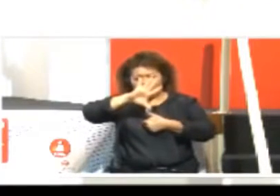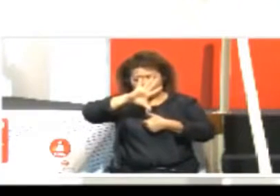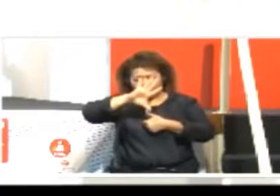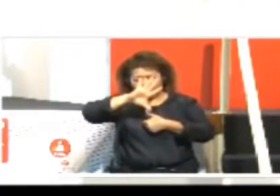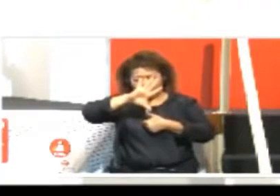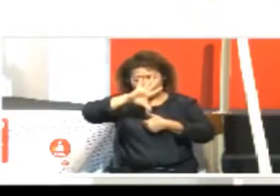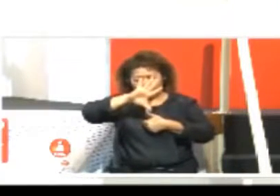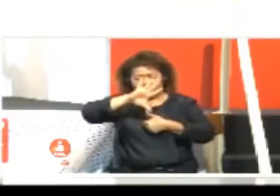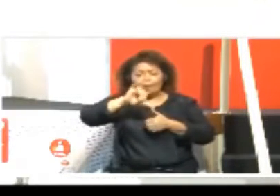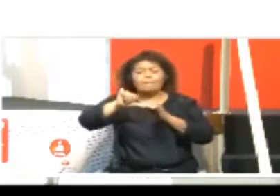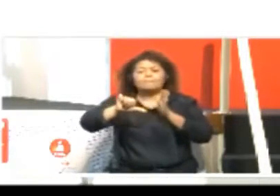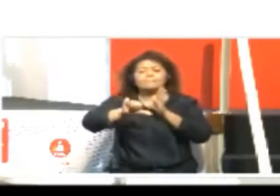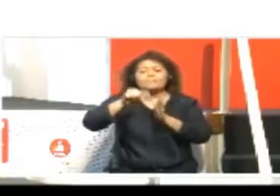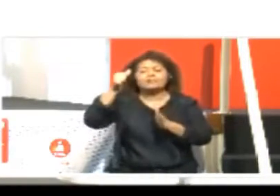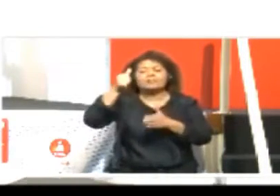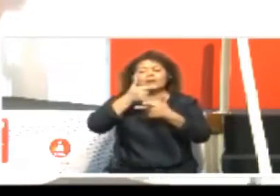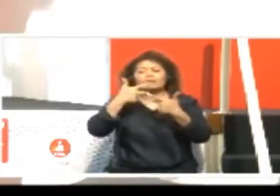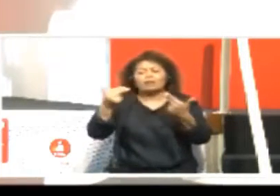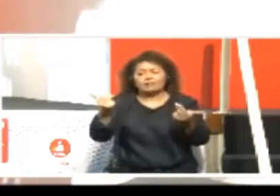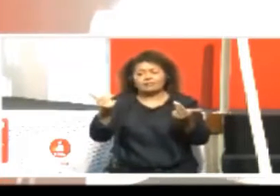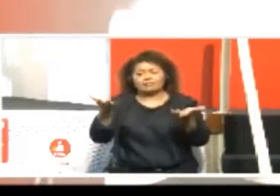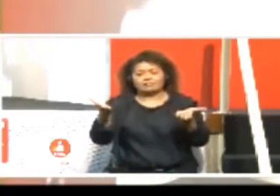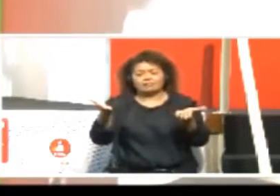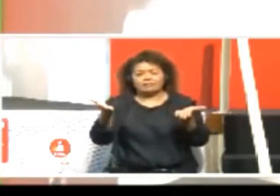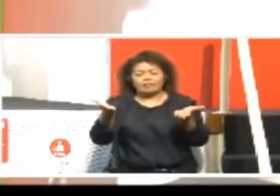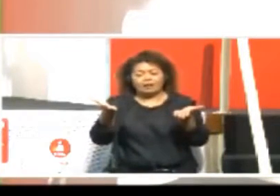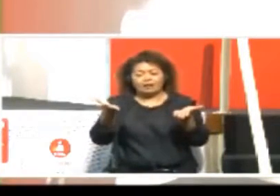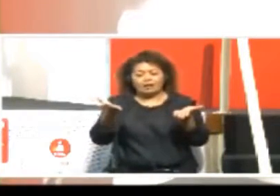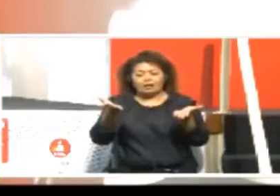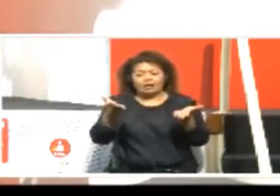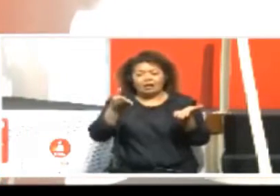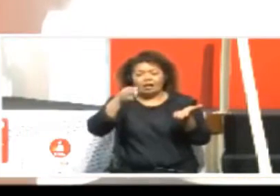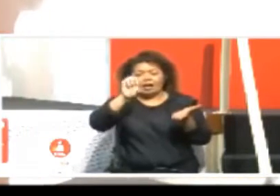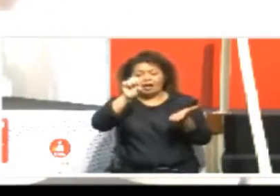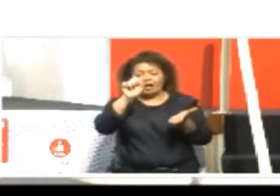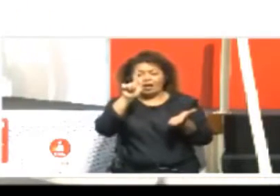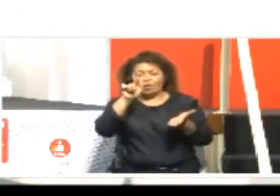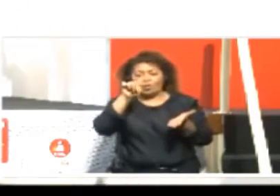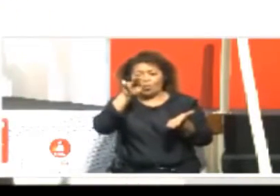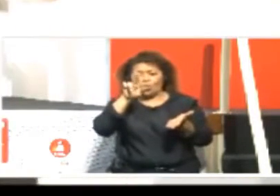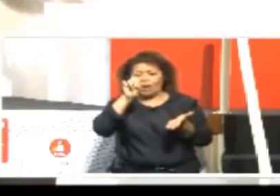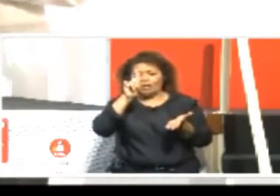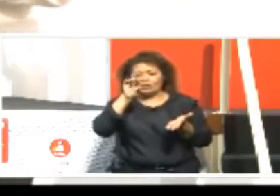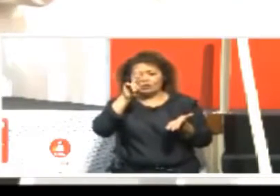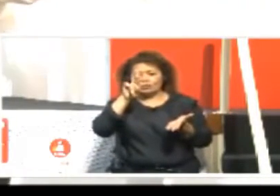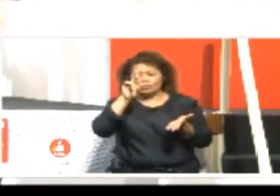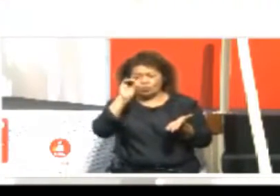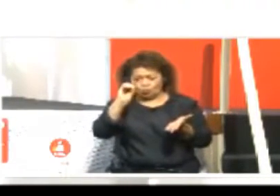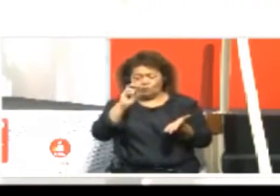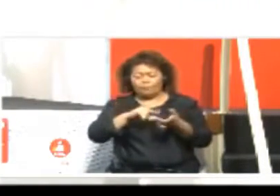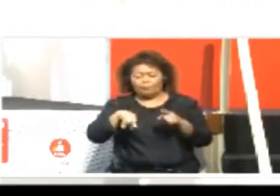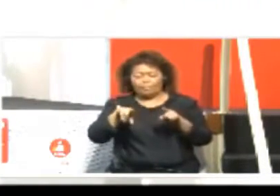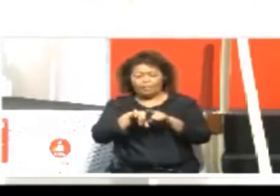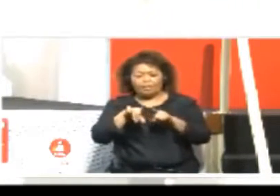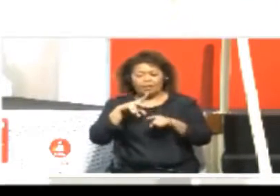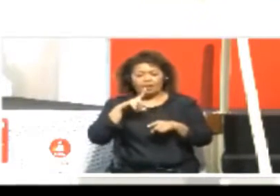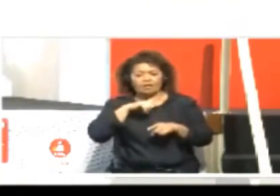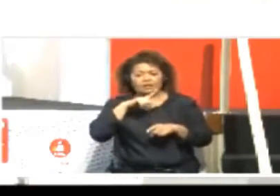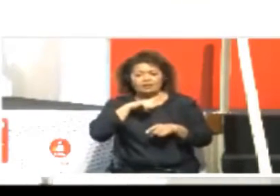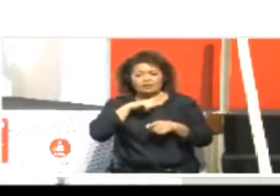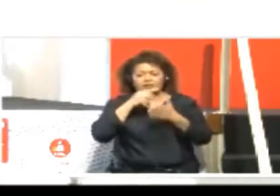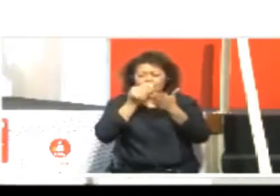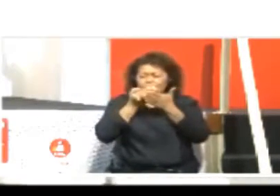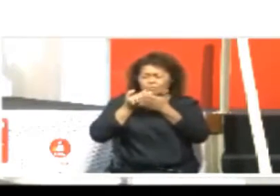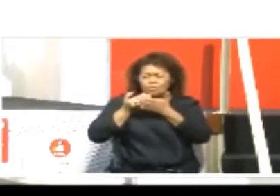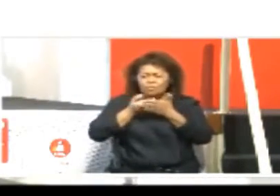el primer caso, en Ecuador. Afortunadamente, uno de mis estudiantes de doctorado es de Ecuador.